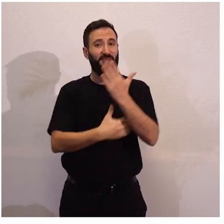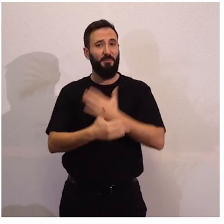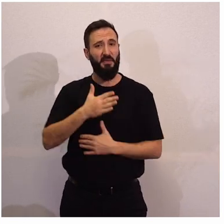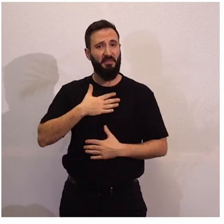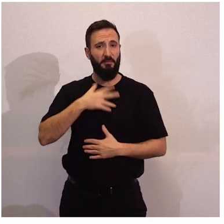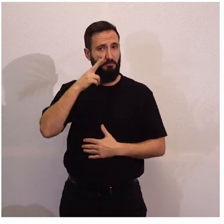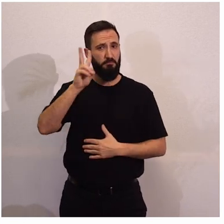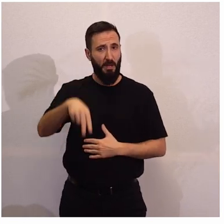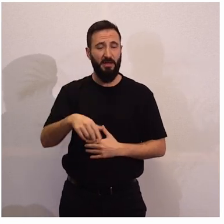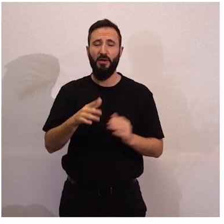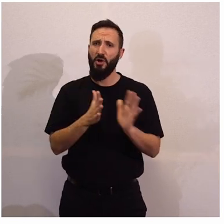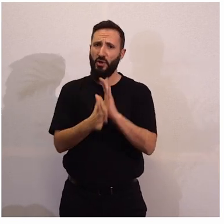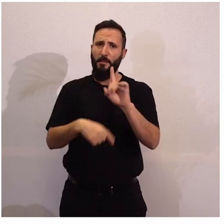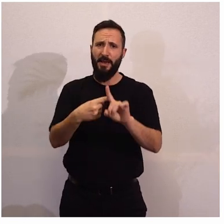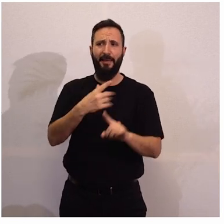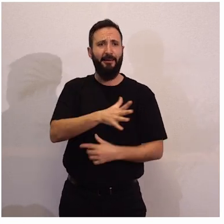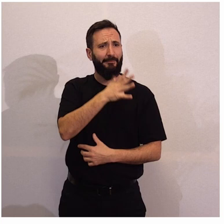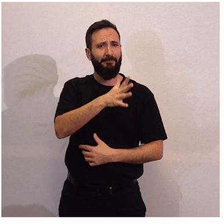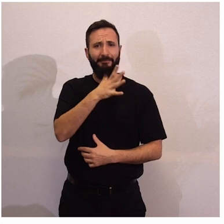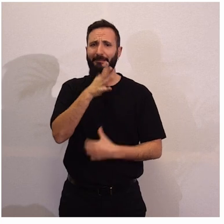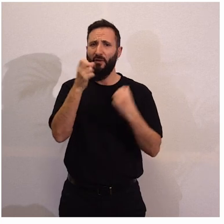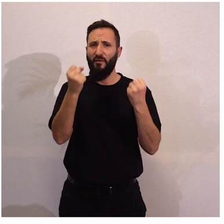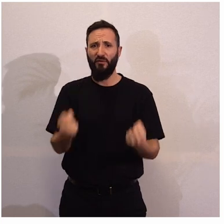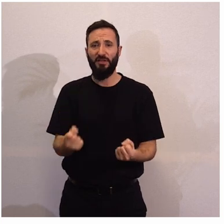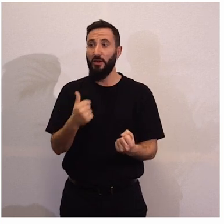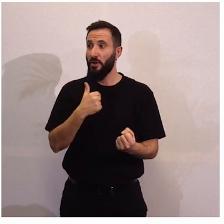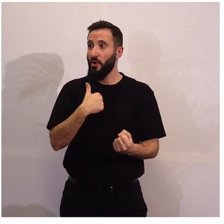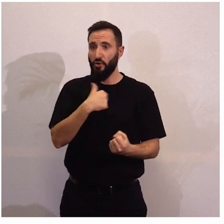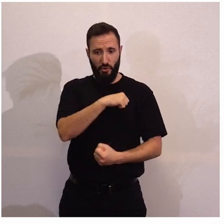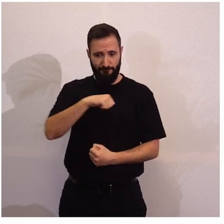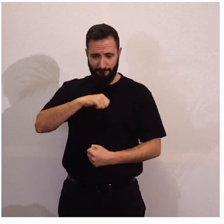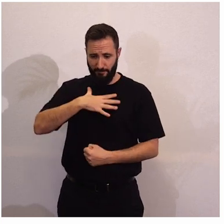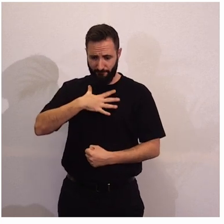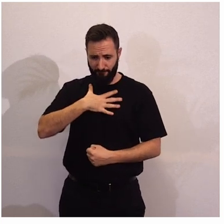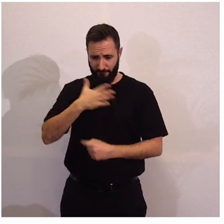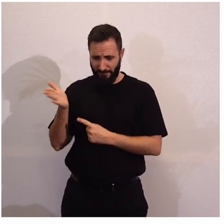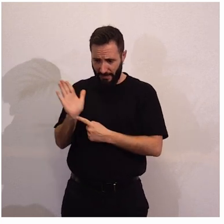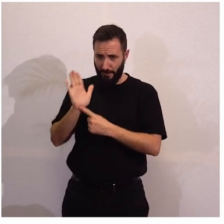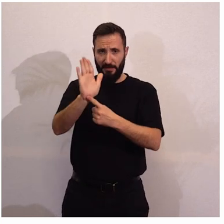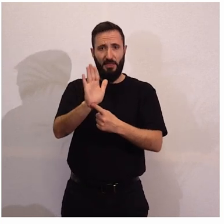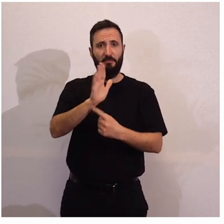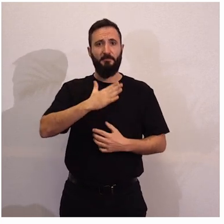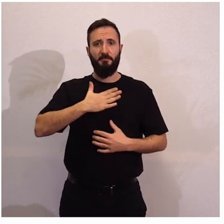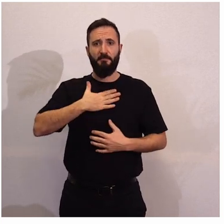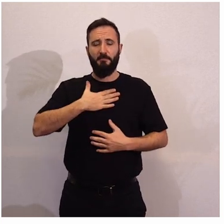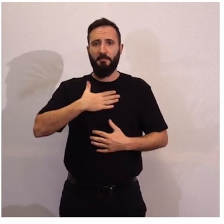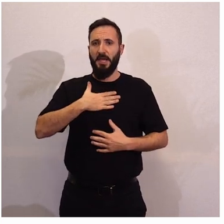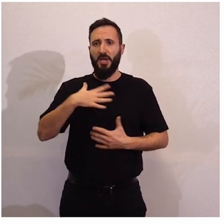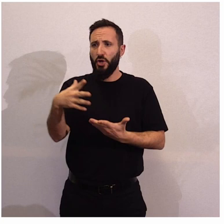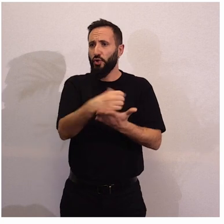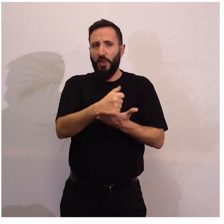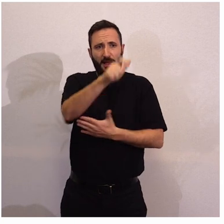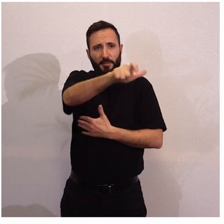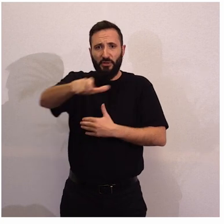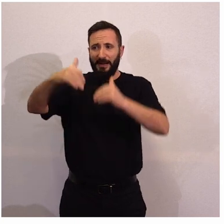Y bueno, es asombroso cómo yo misma me he hecho representante de todas las